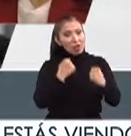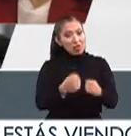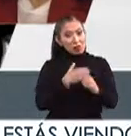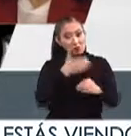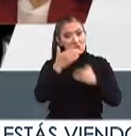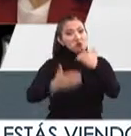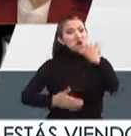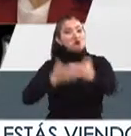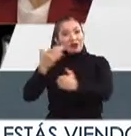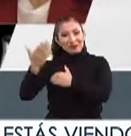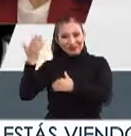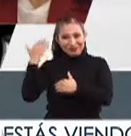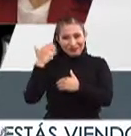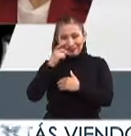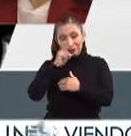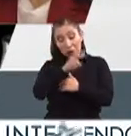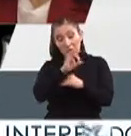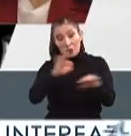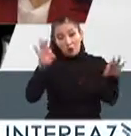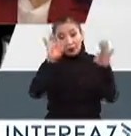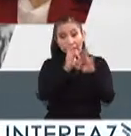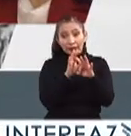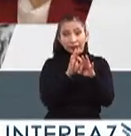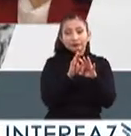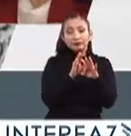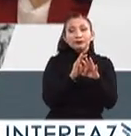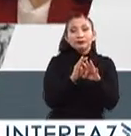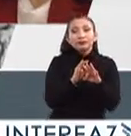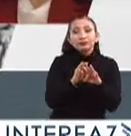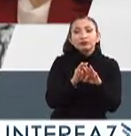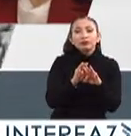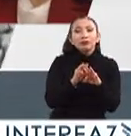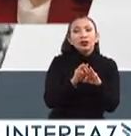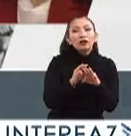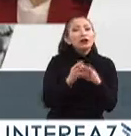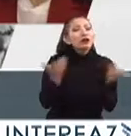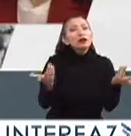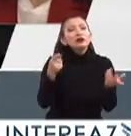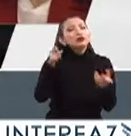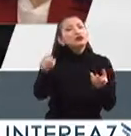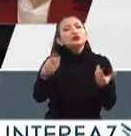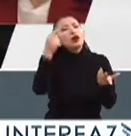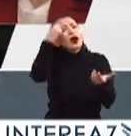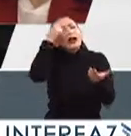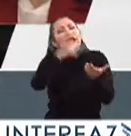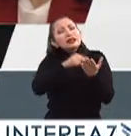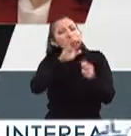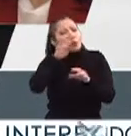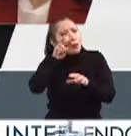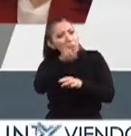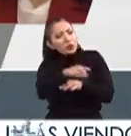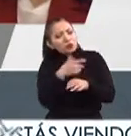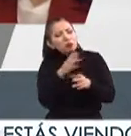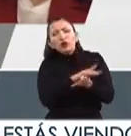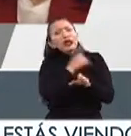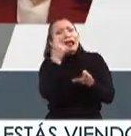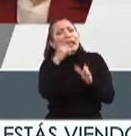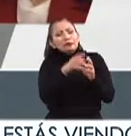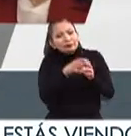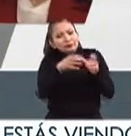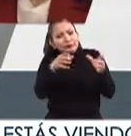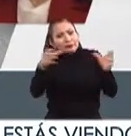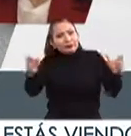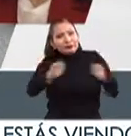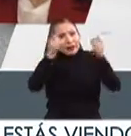como bien nos lo mencionabas, muy importante. ¿A qué atribuyes tú el crecimiento de este